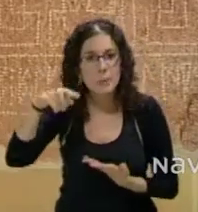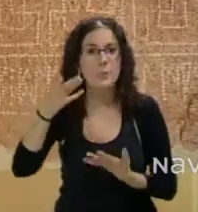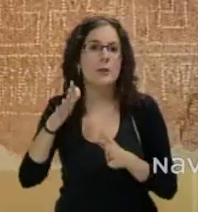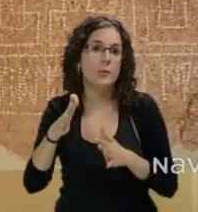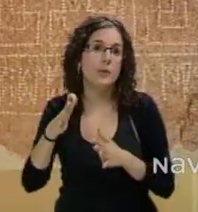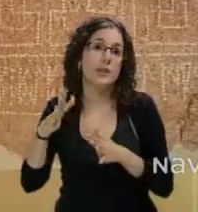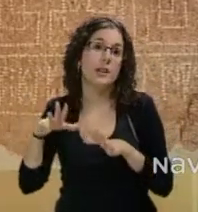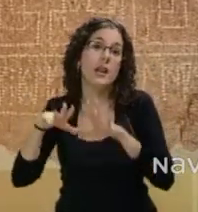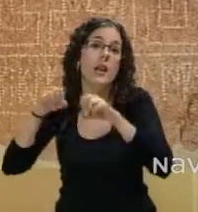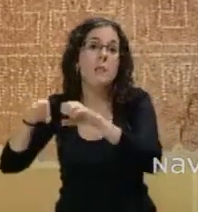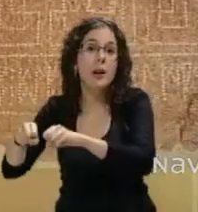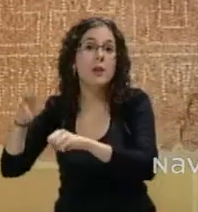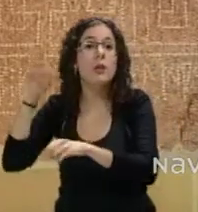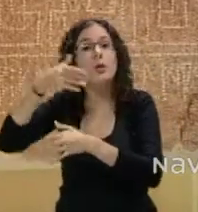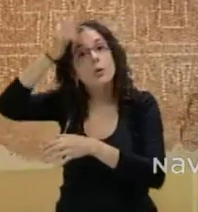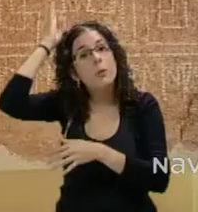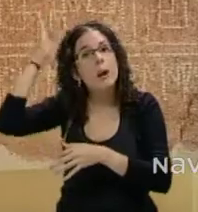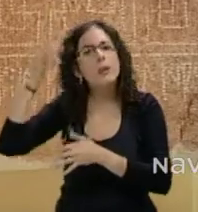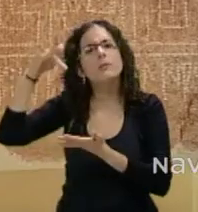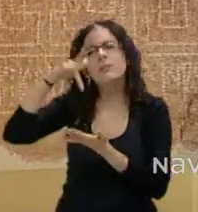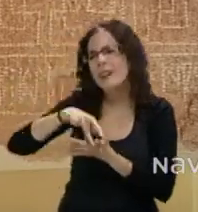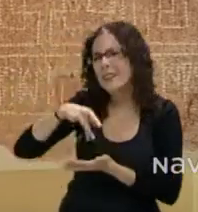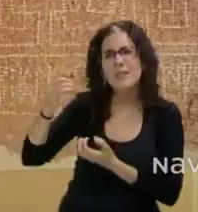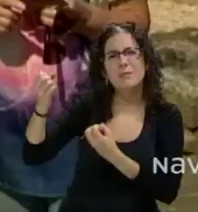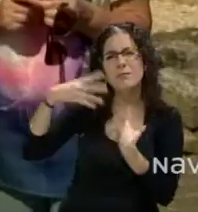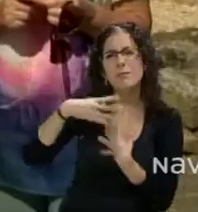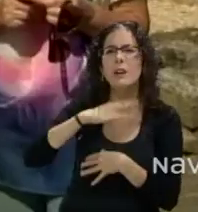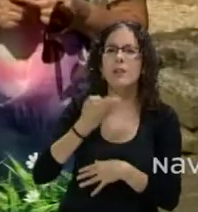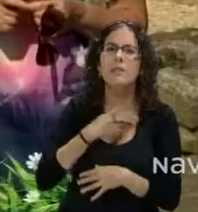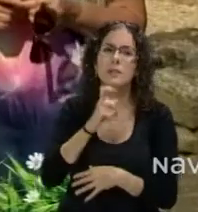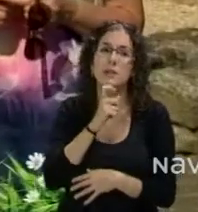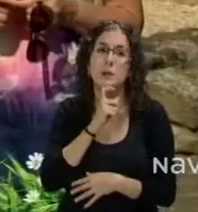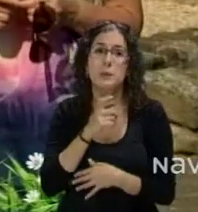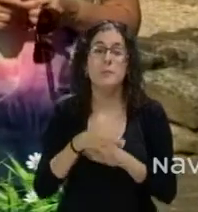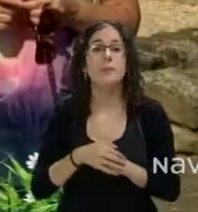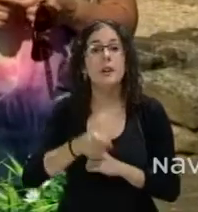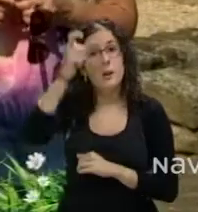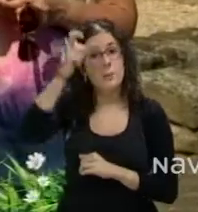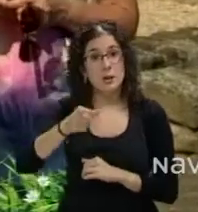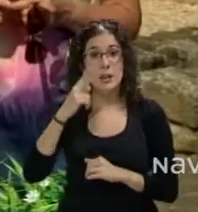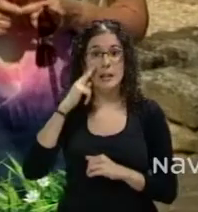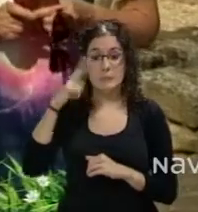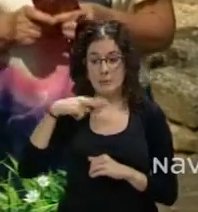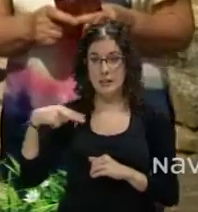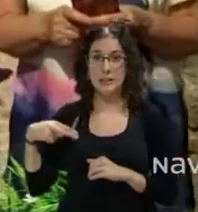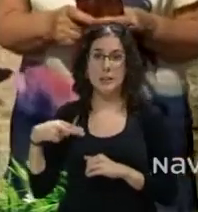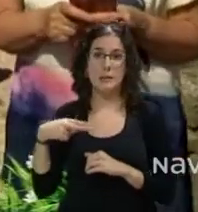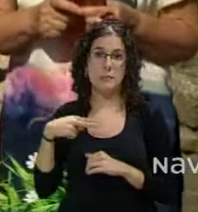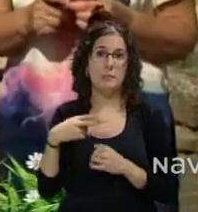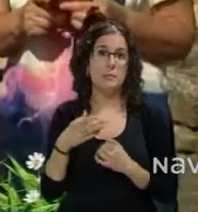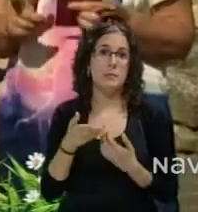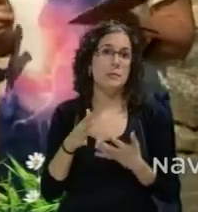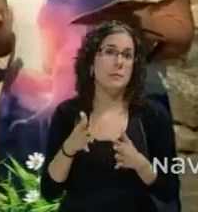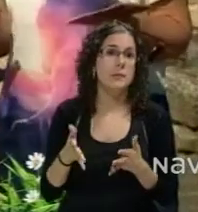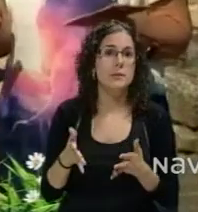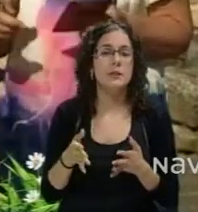vascones. El perfil del visitante es muy importante. ¿Qué perfil del visitante viene aquí? Pues es el de una persona con hambre y sed